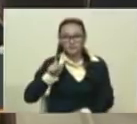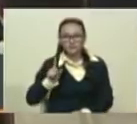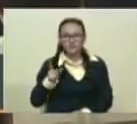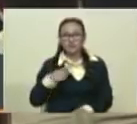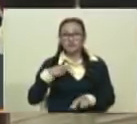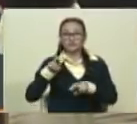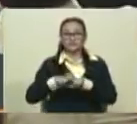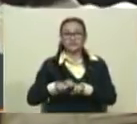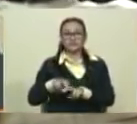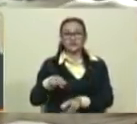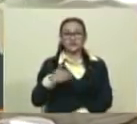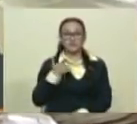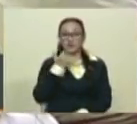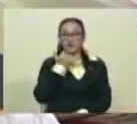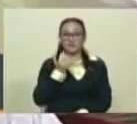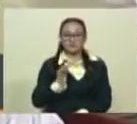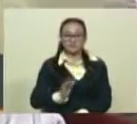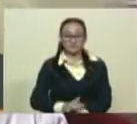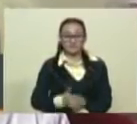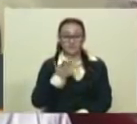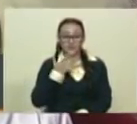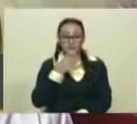sentado.